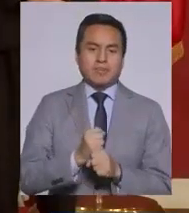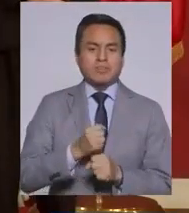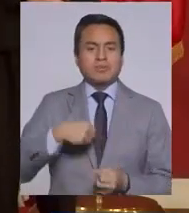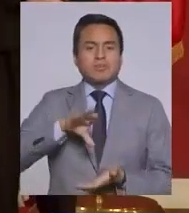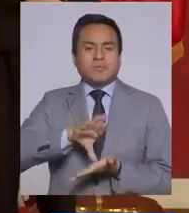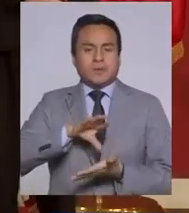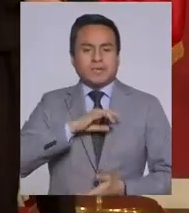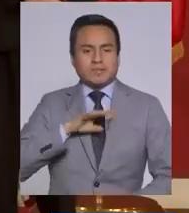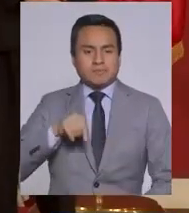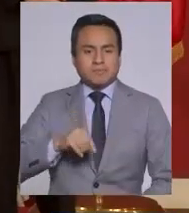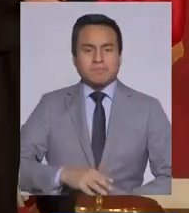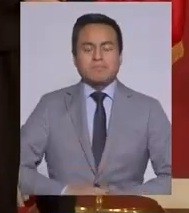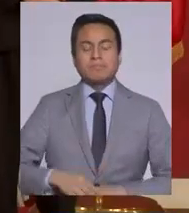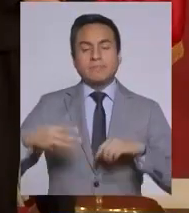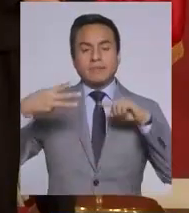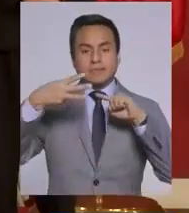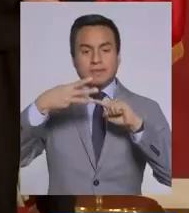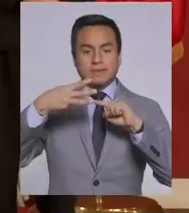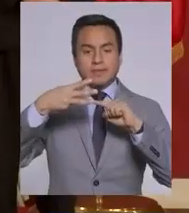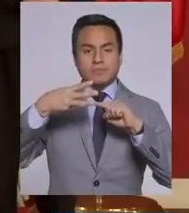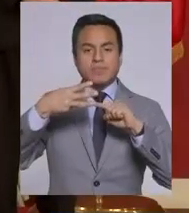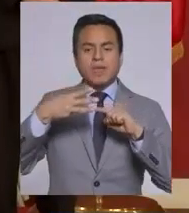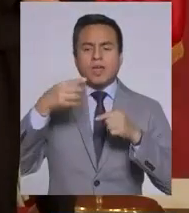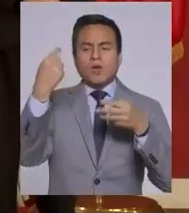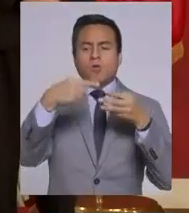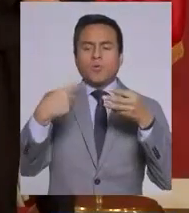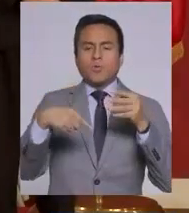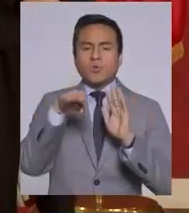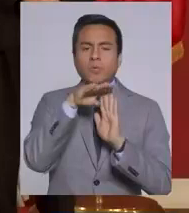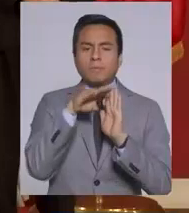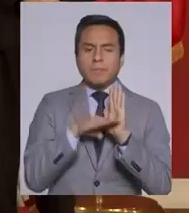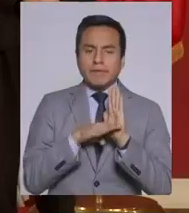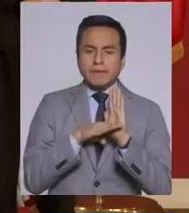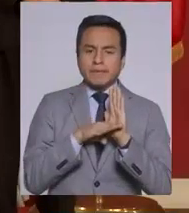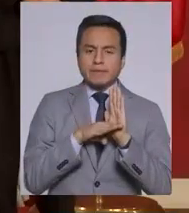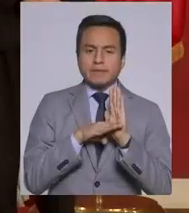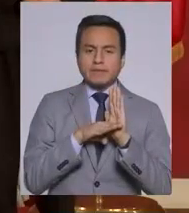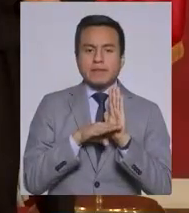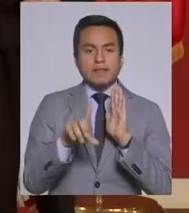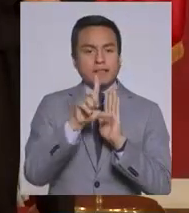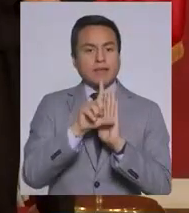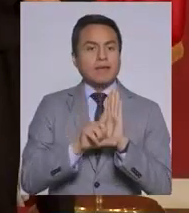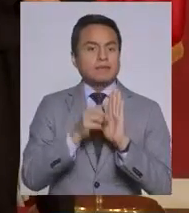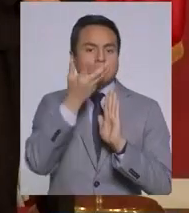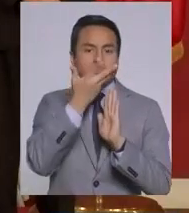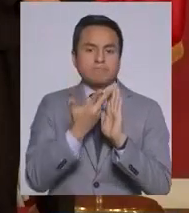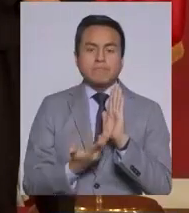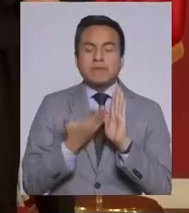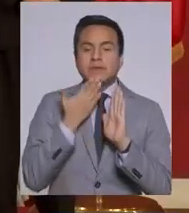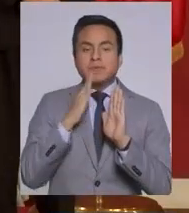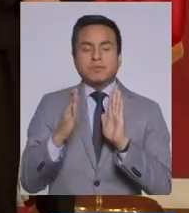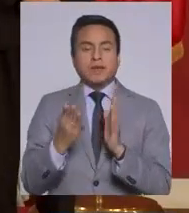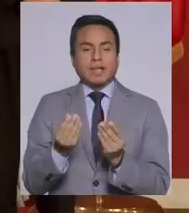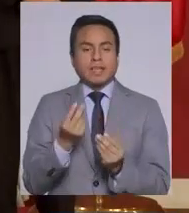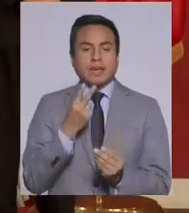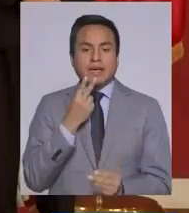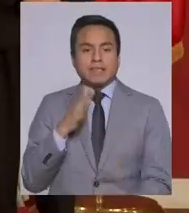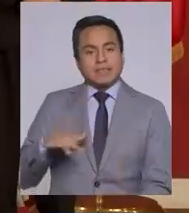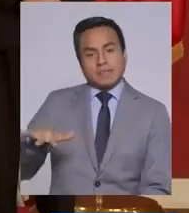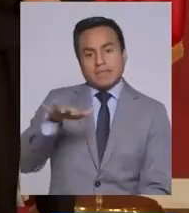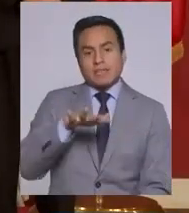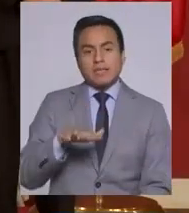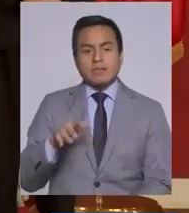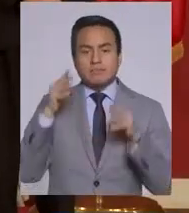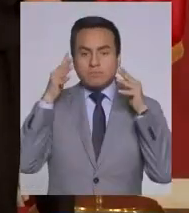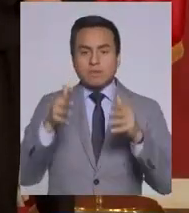nuestro país. Tercero, un conjunto de medidas y leyes que han mejorado la calidad y la cobertura